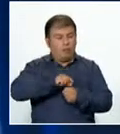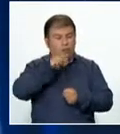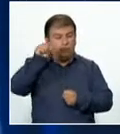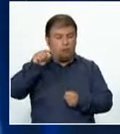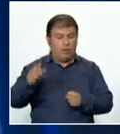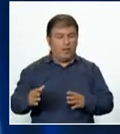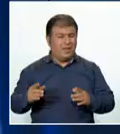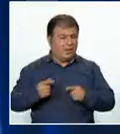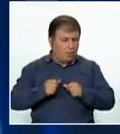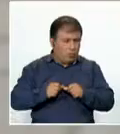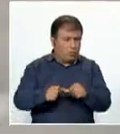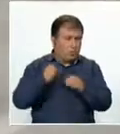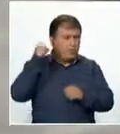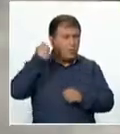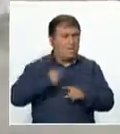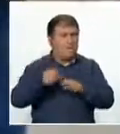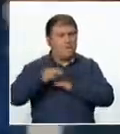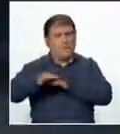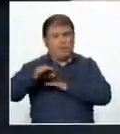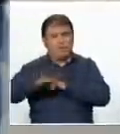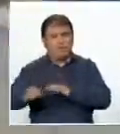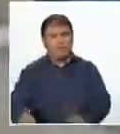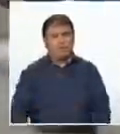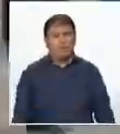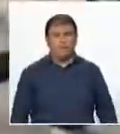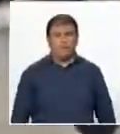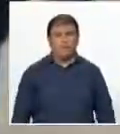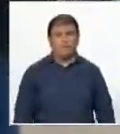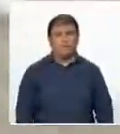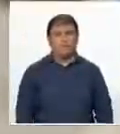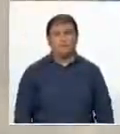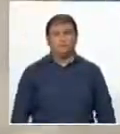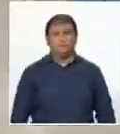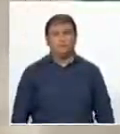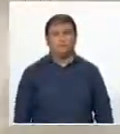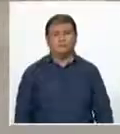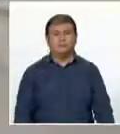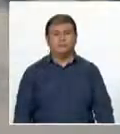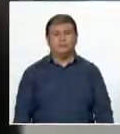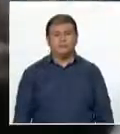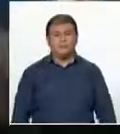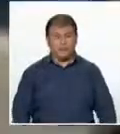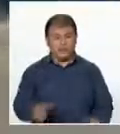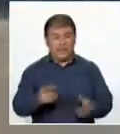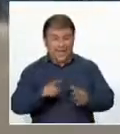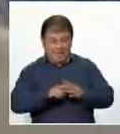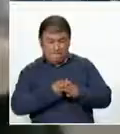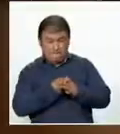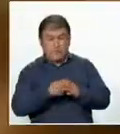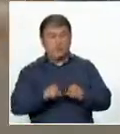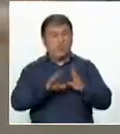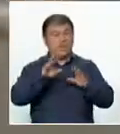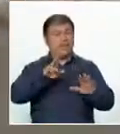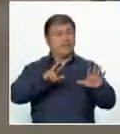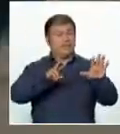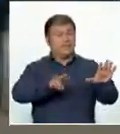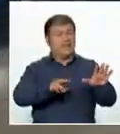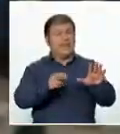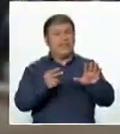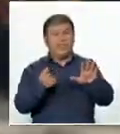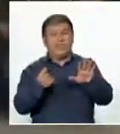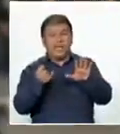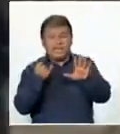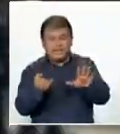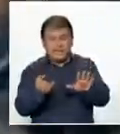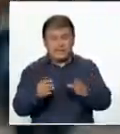diversas provincias, además. Así comenzaba el día 76 del paro de maestros